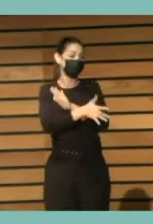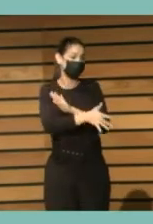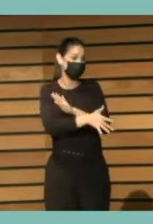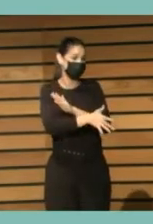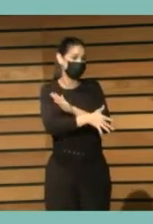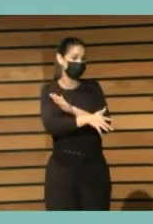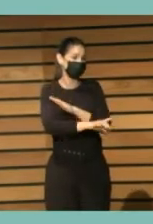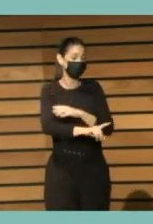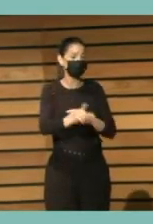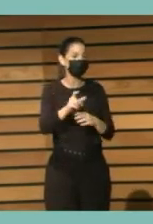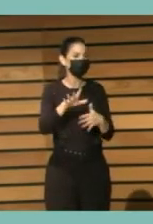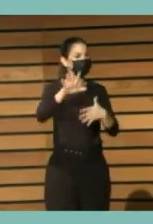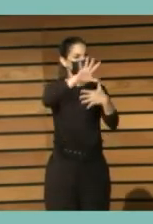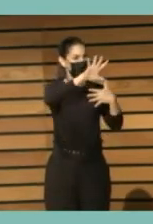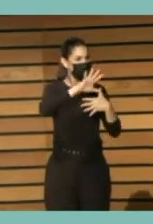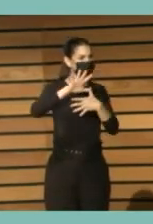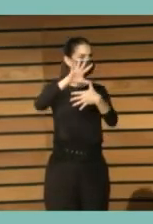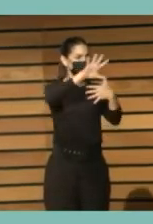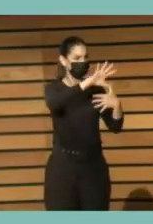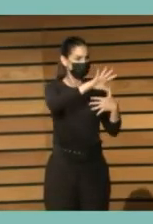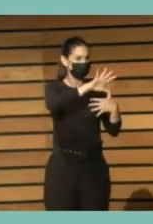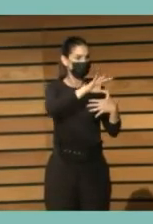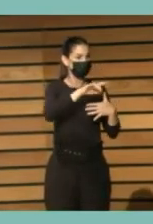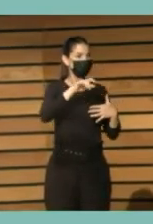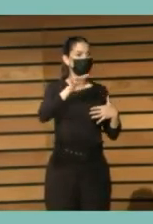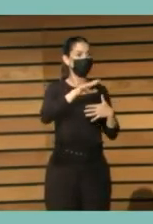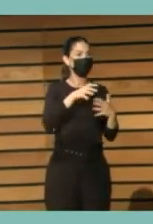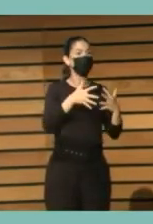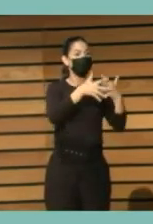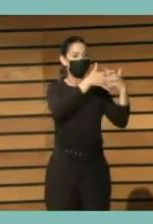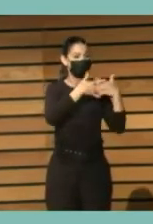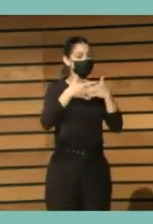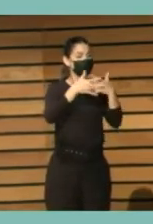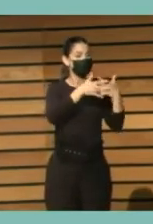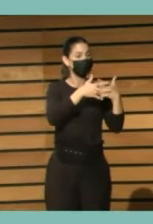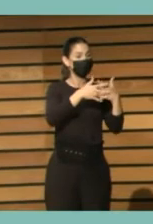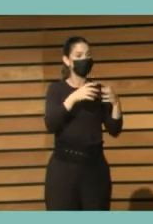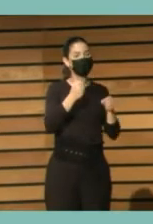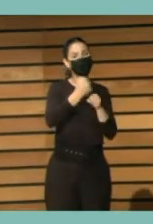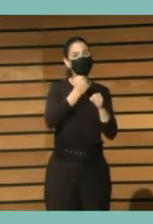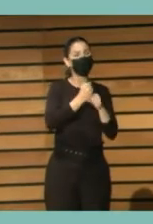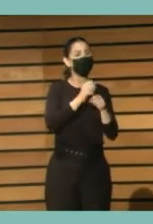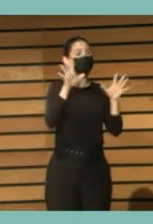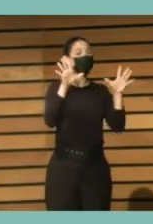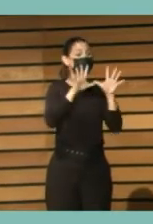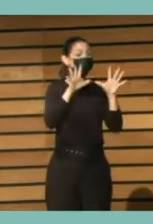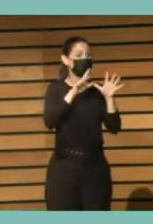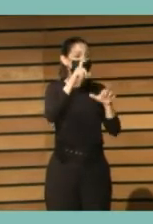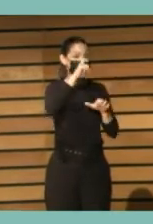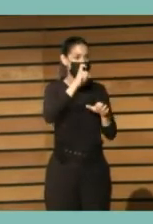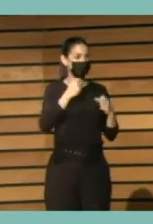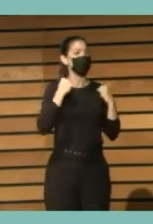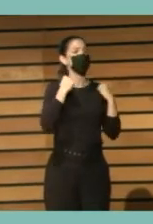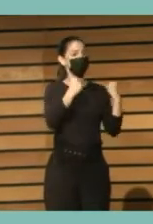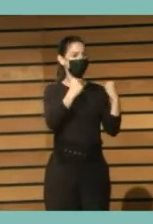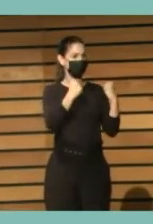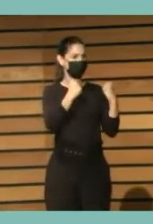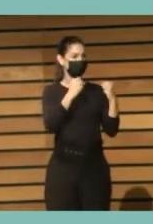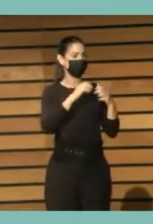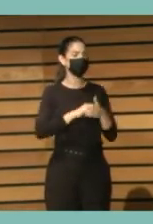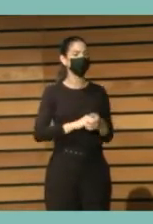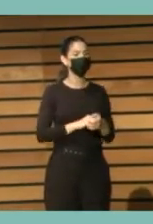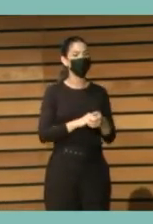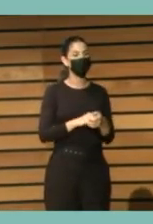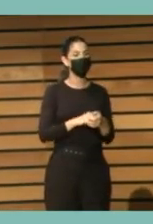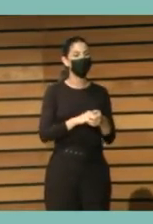en Estados Unidos de manera fuerte 10 años. Ya antes se hacía mucha cosa, pero 10 años, muy fuerte. Después, todo esto está